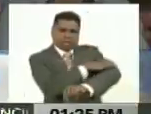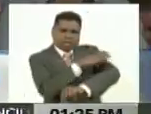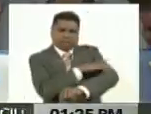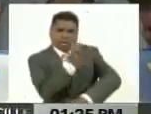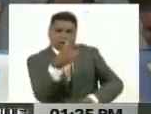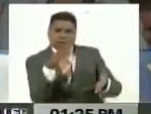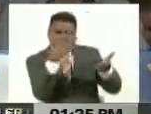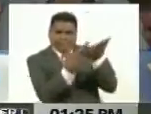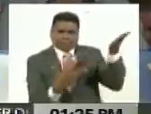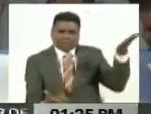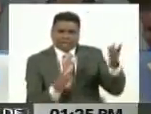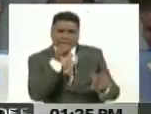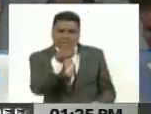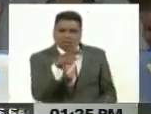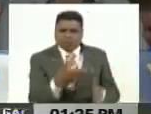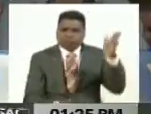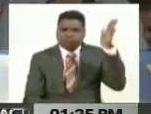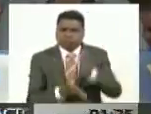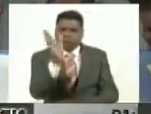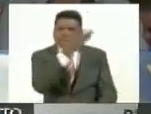sangre para ver si uno de ellos llega al poder.